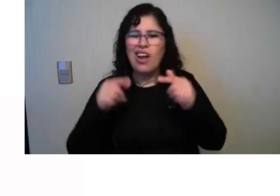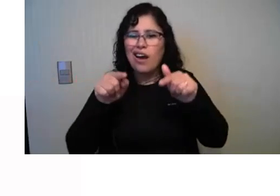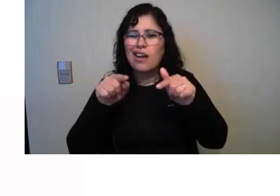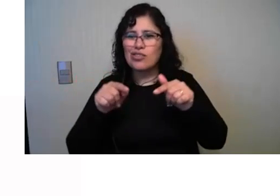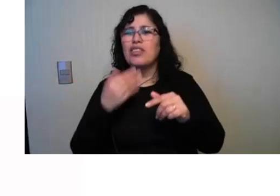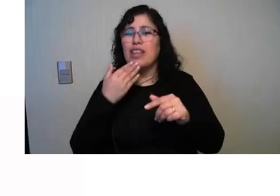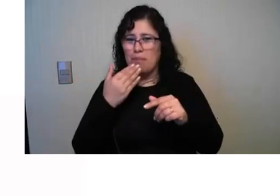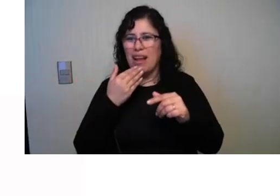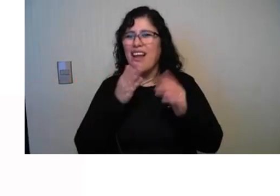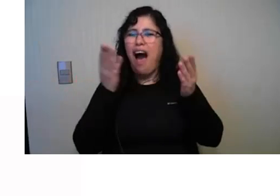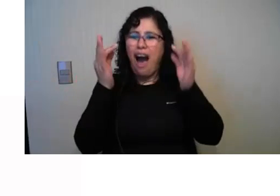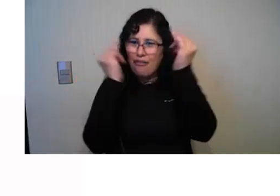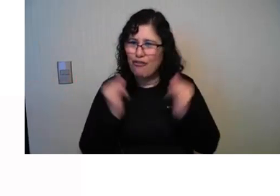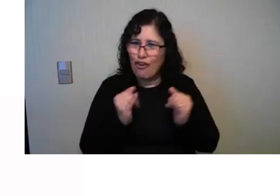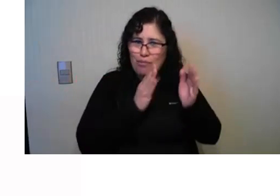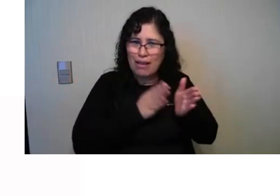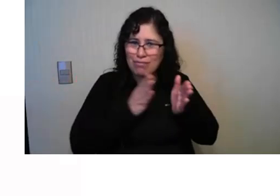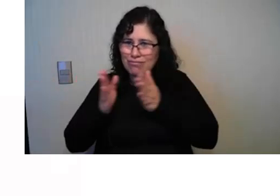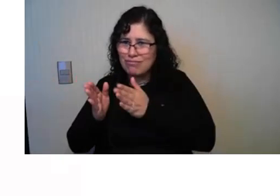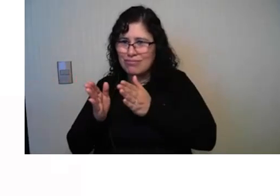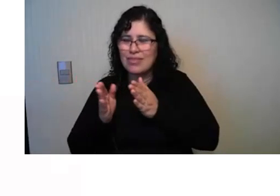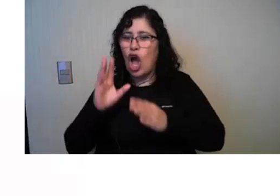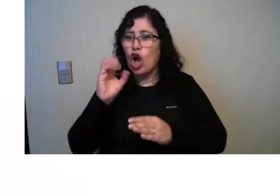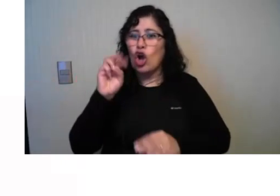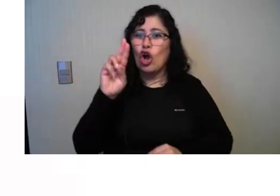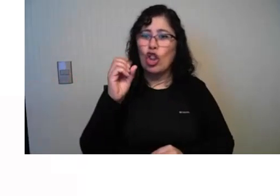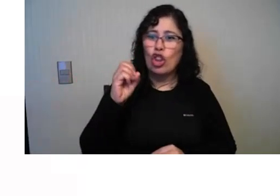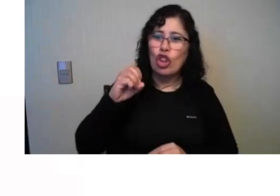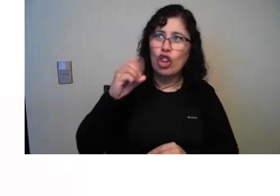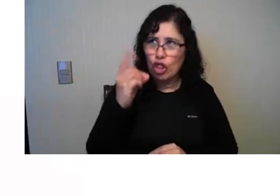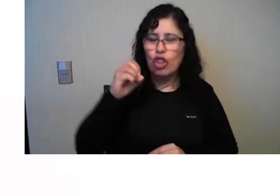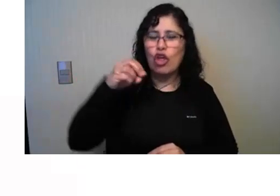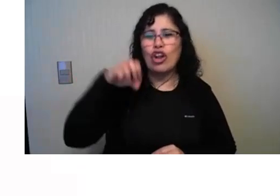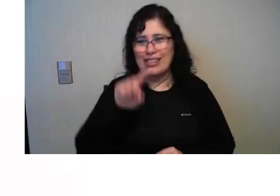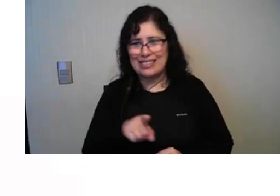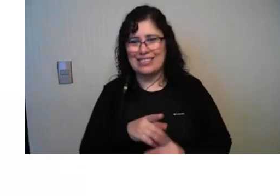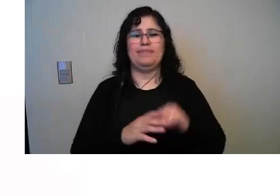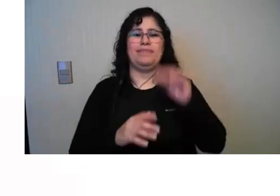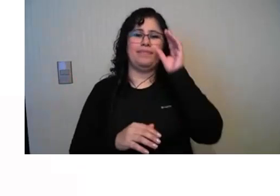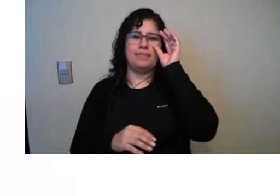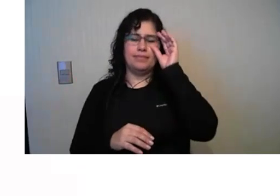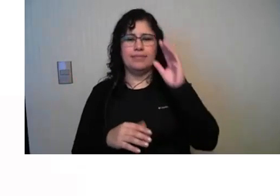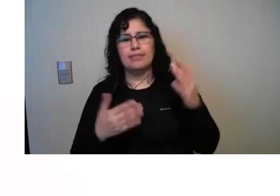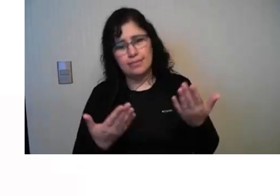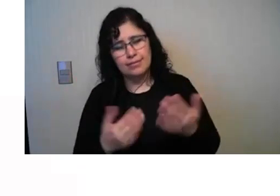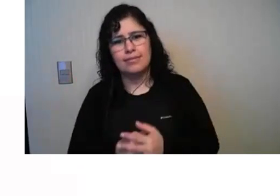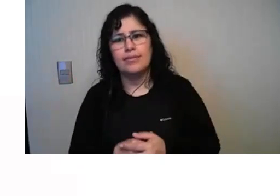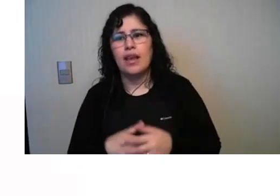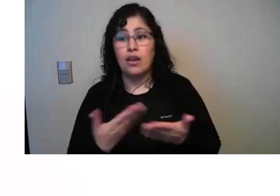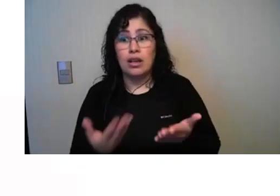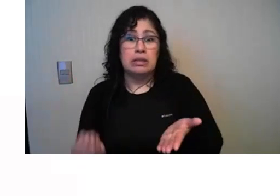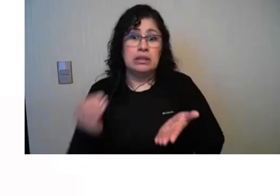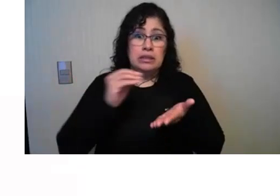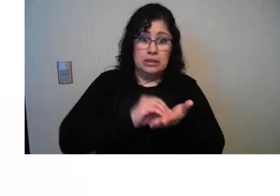cordones de la médula espinal. Bueno, si sumamos, voy